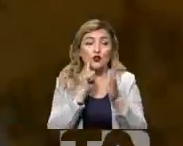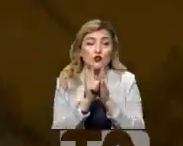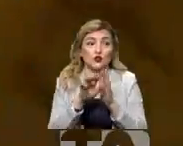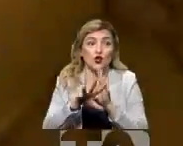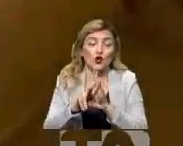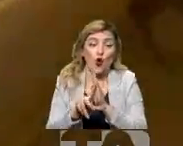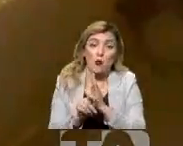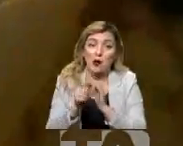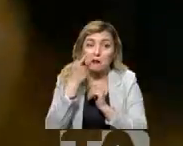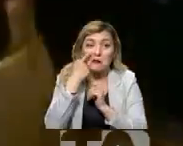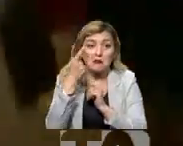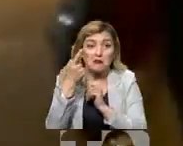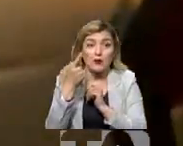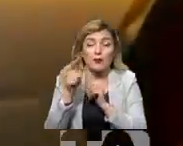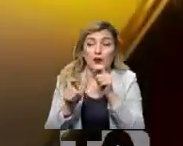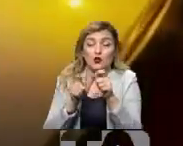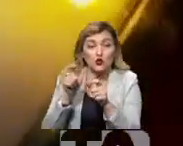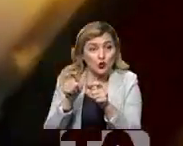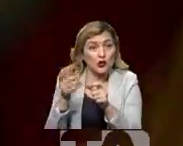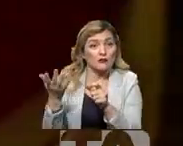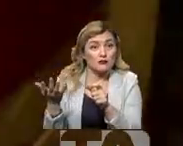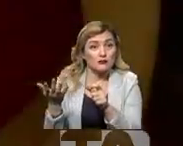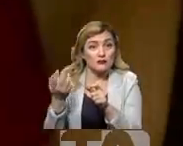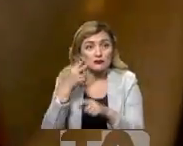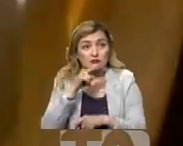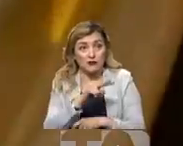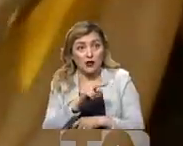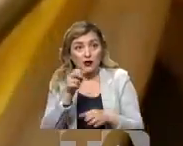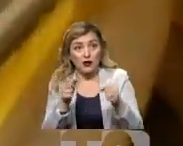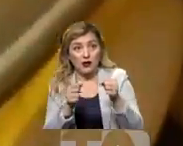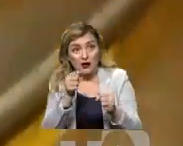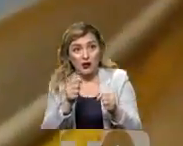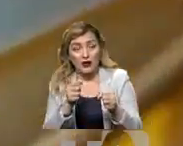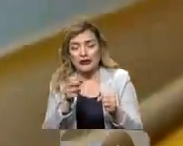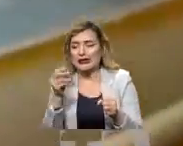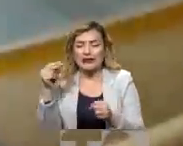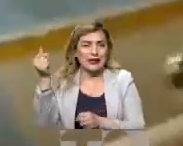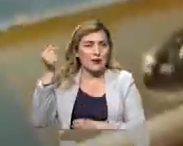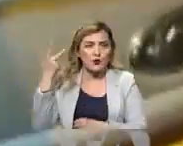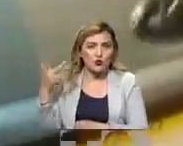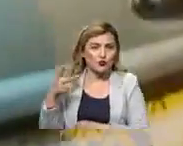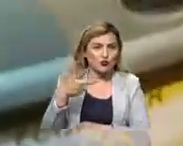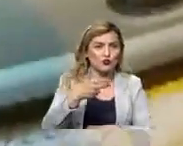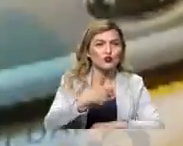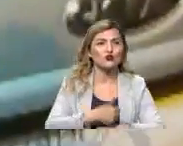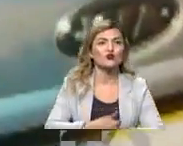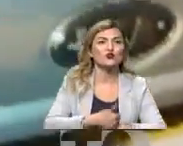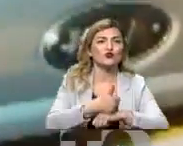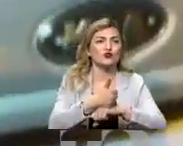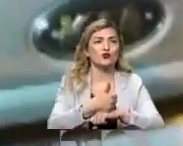como robado y se pide a la ciudadanía que si logra identificarlos acuda inmediatamente a